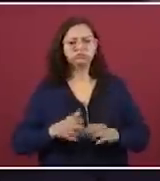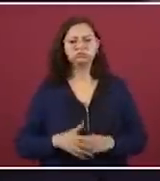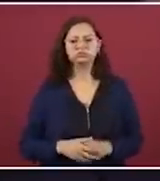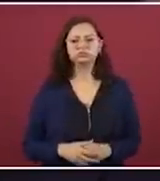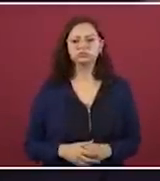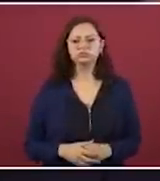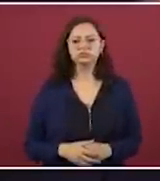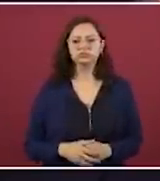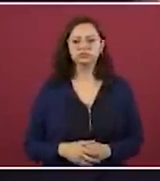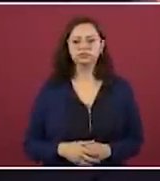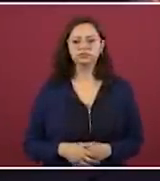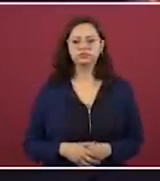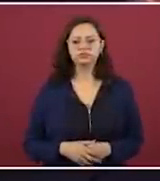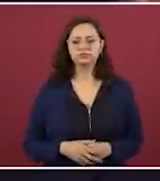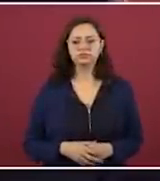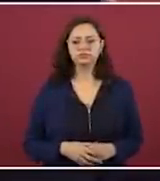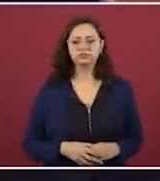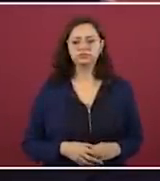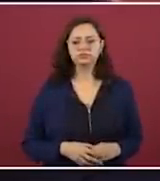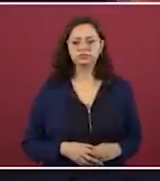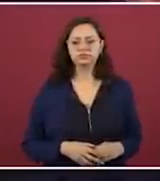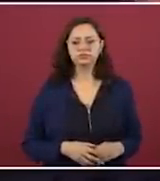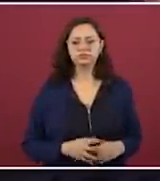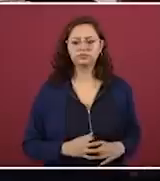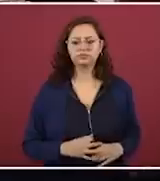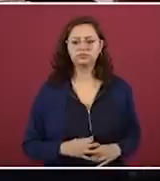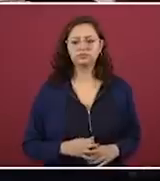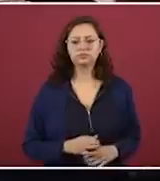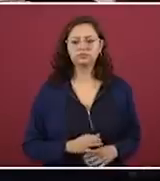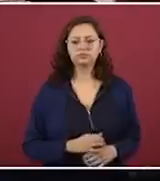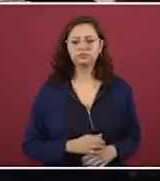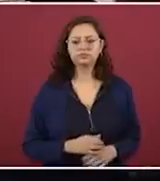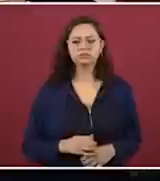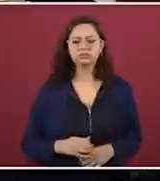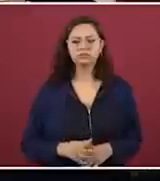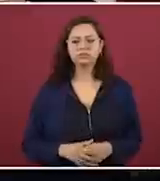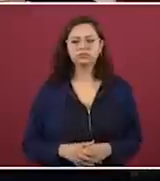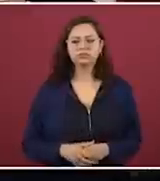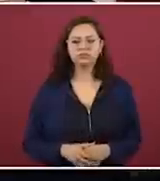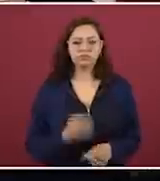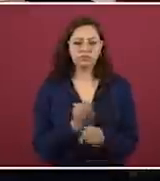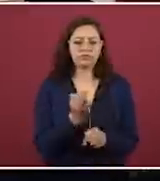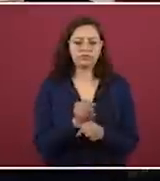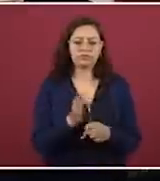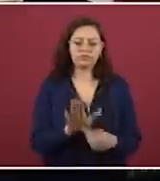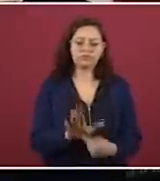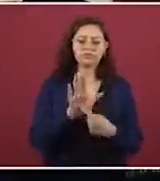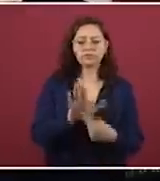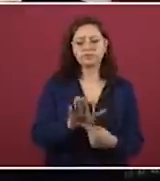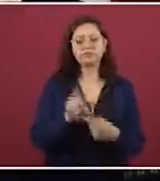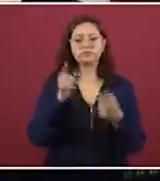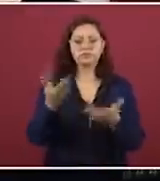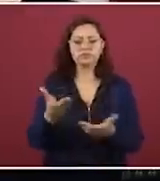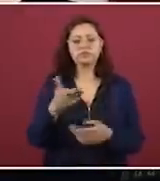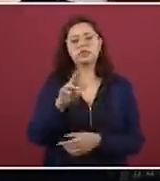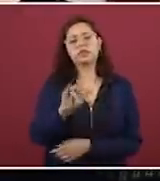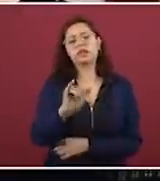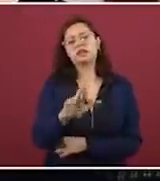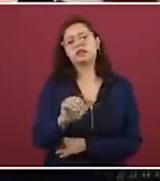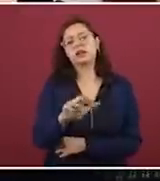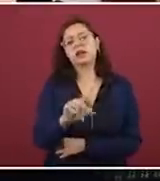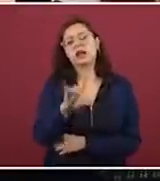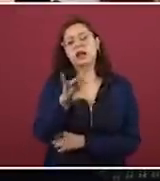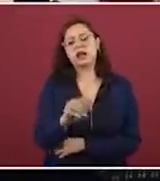Vamos entonces a escuchar a Ricardo Sheffield, que es el procurador de